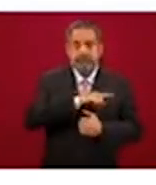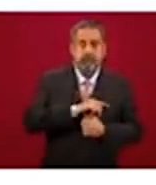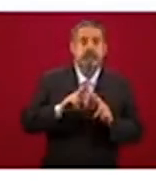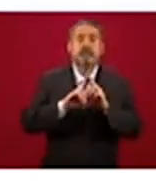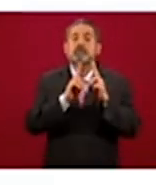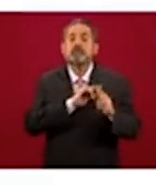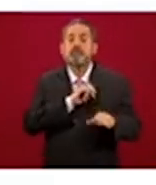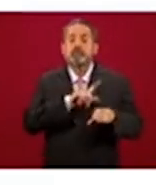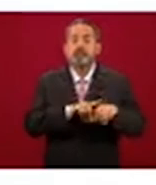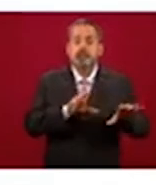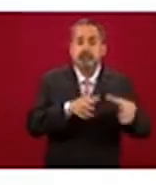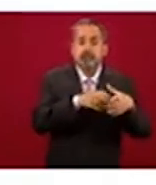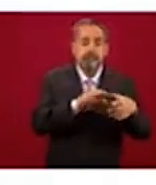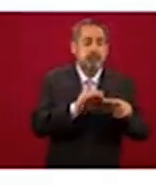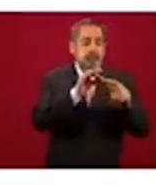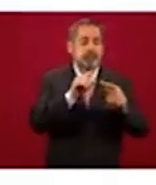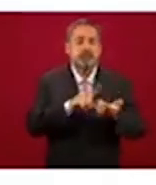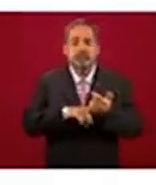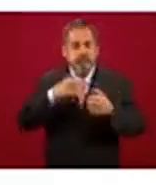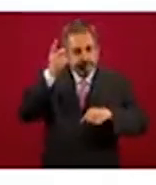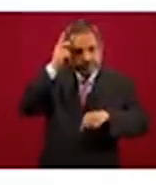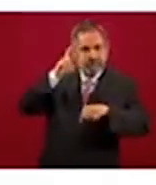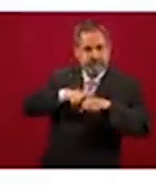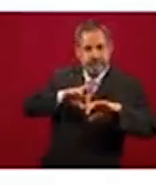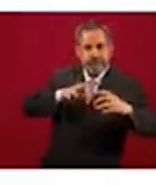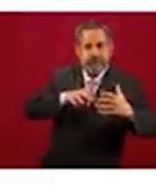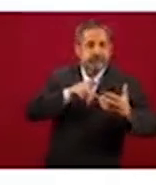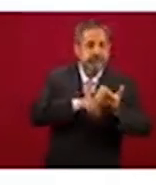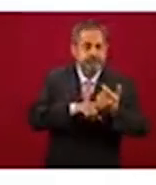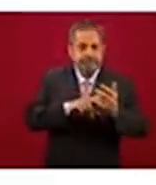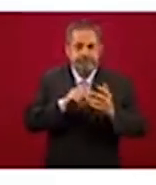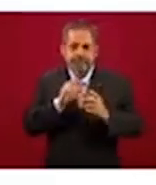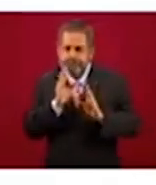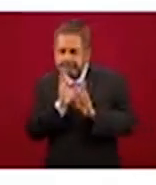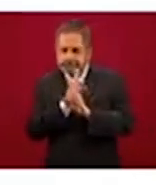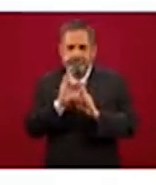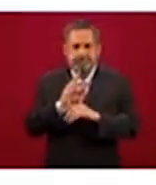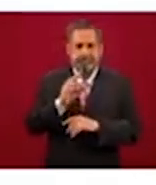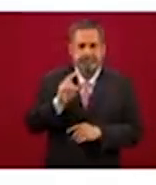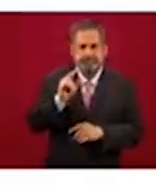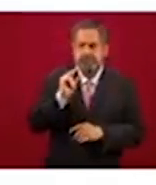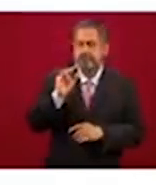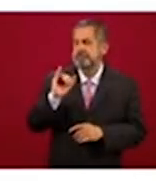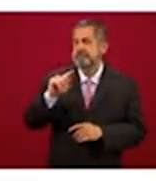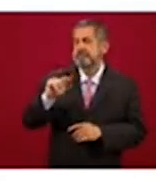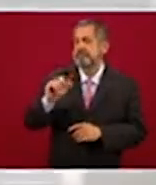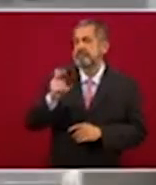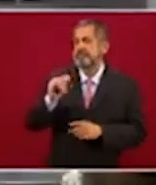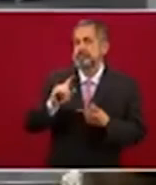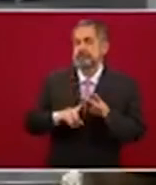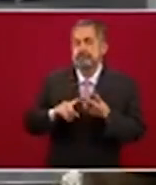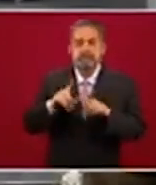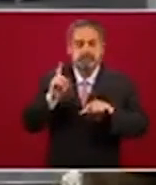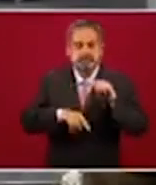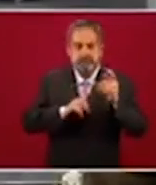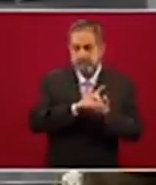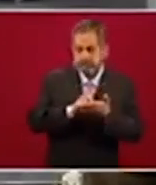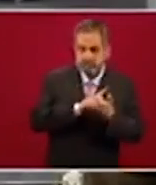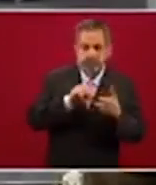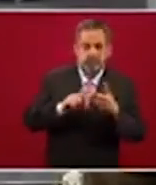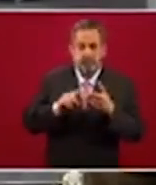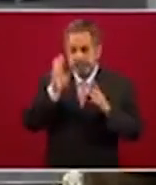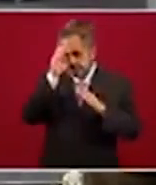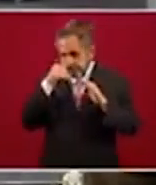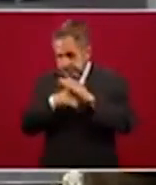se refiere a las direcciones de inteligencia antidrogas científica e